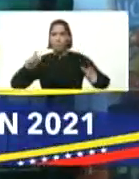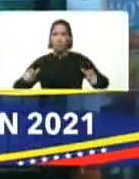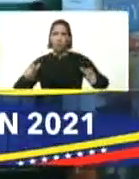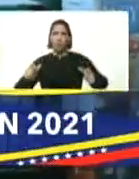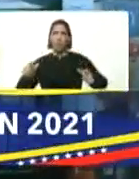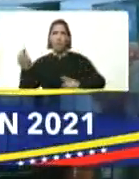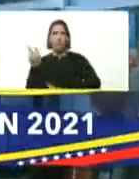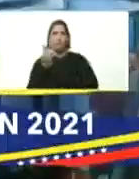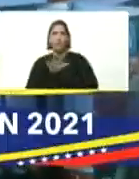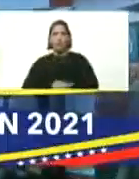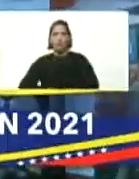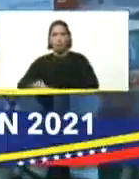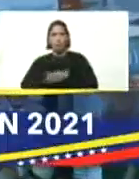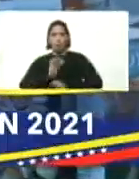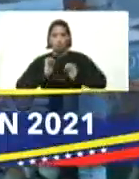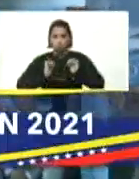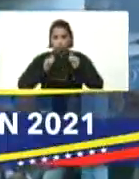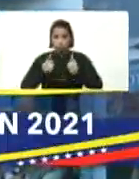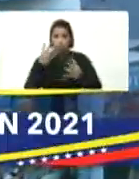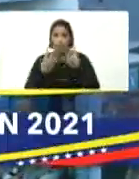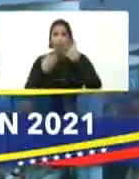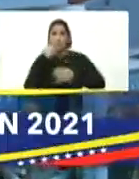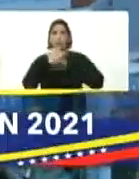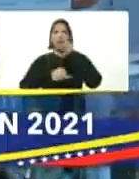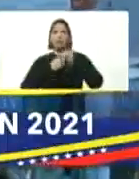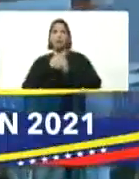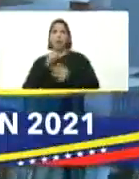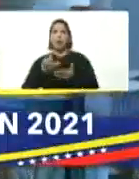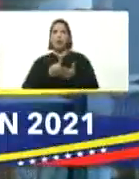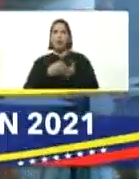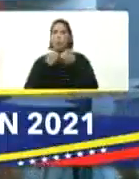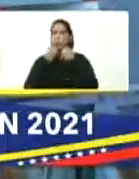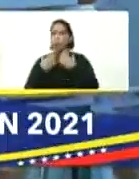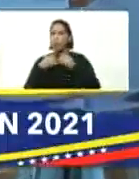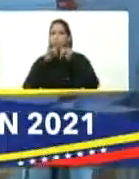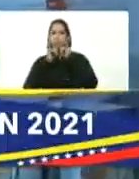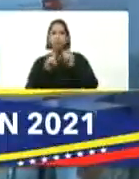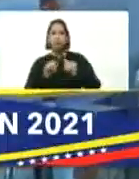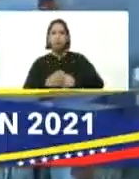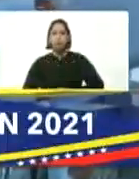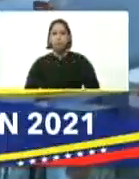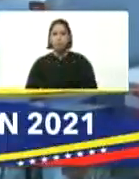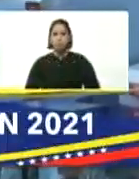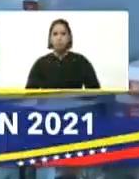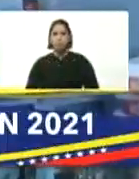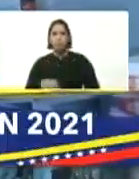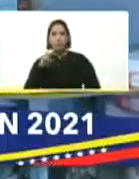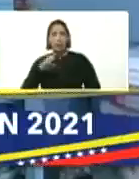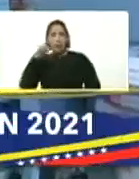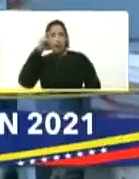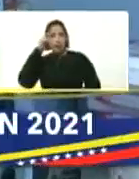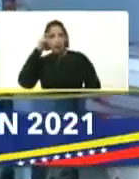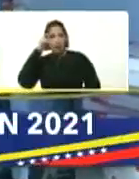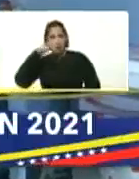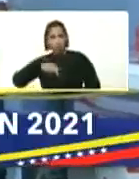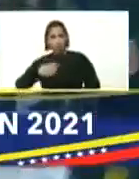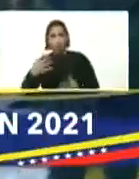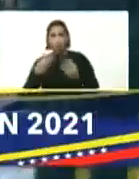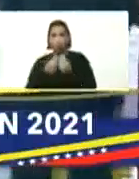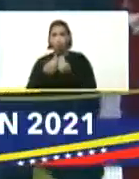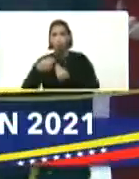de Venezuela, arrancando la Feria Internacional del Libro. Buenas noticias de Ernesto Villegas. Aquí con